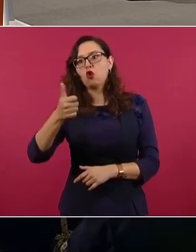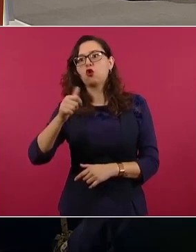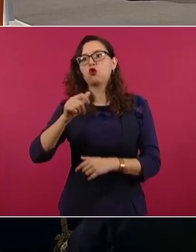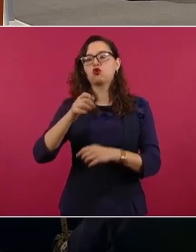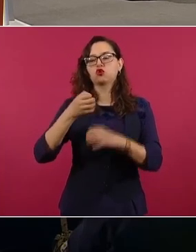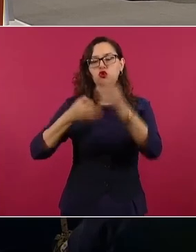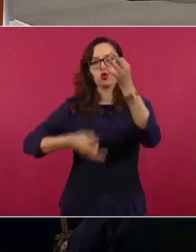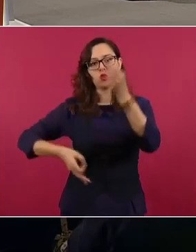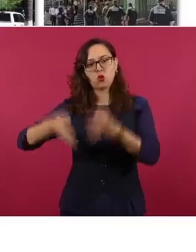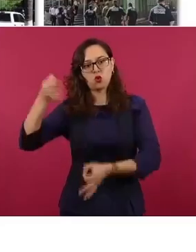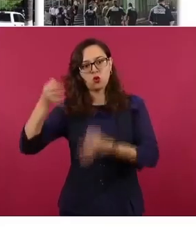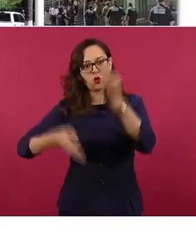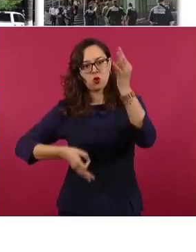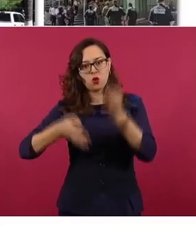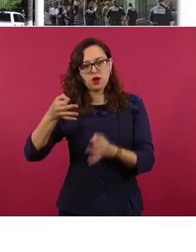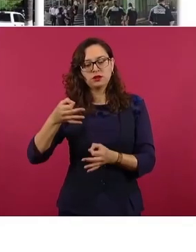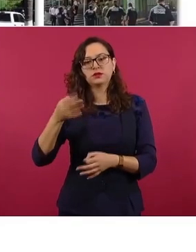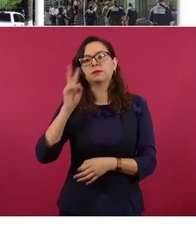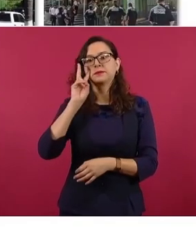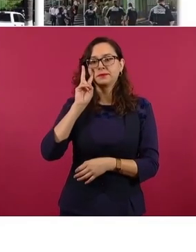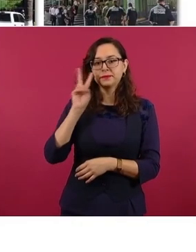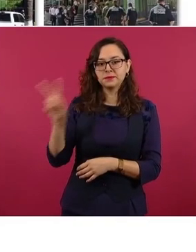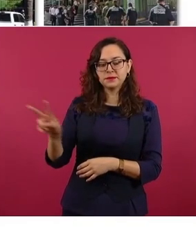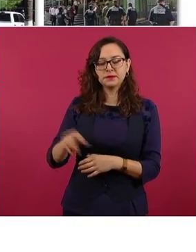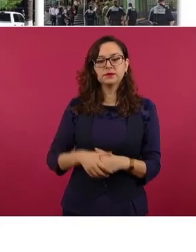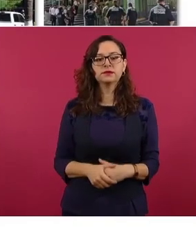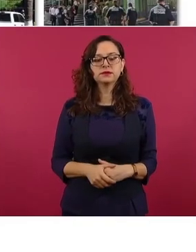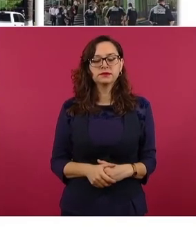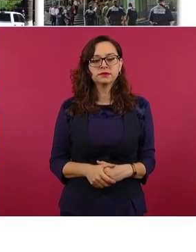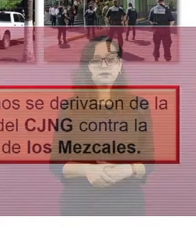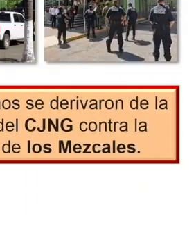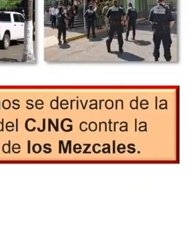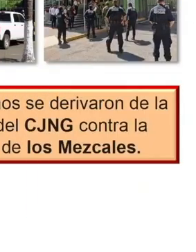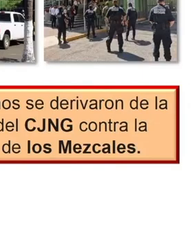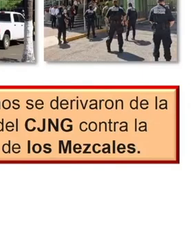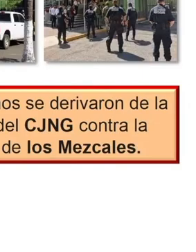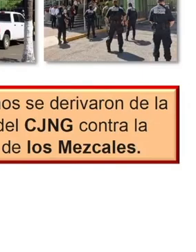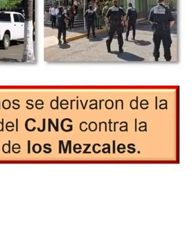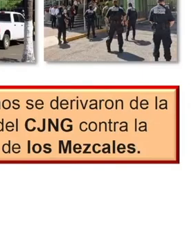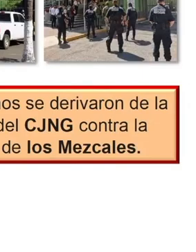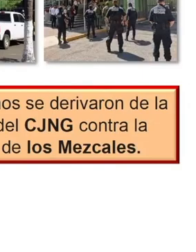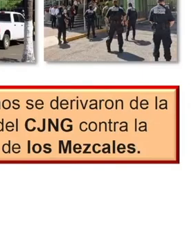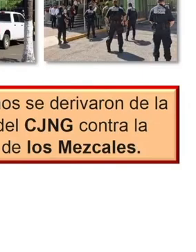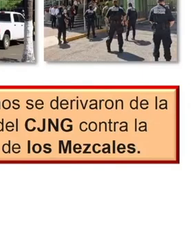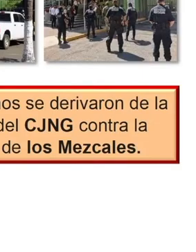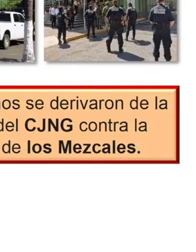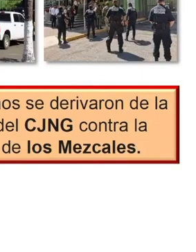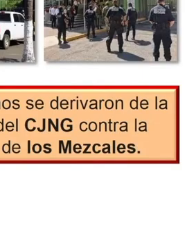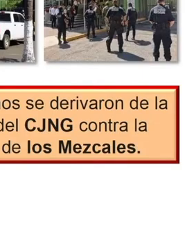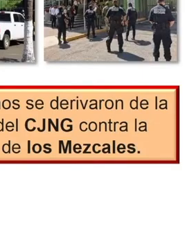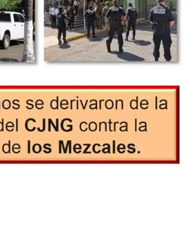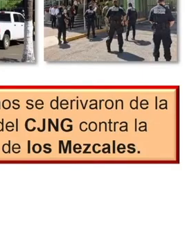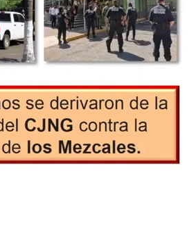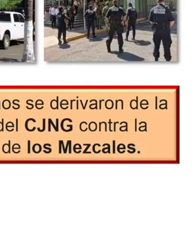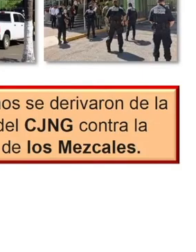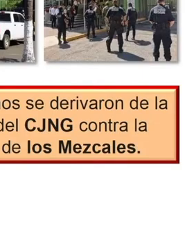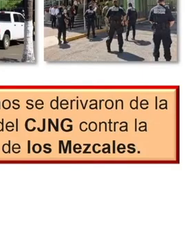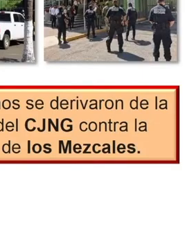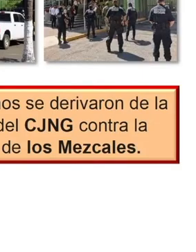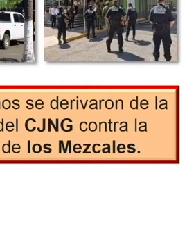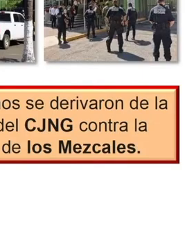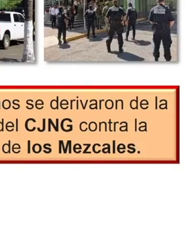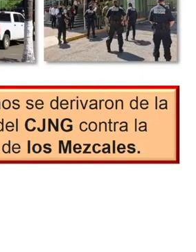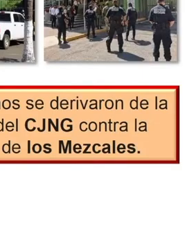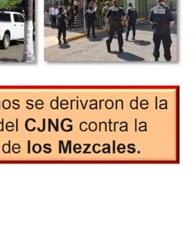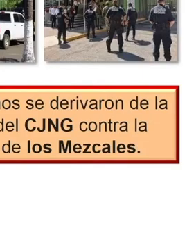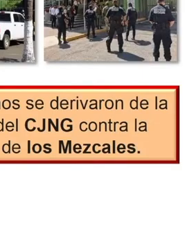por diferentes argumentos legales ser absuelto, cuando se le pretendió ejecutar otra orden de aprehensión